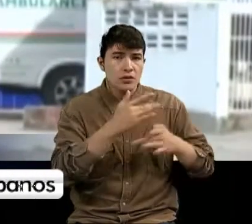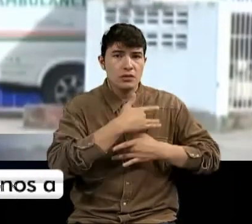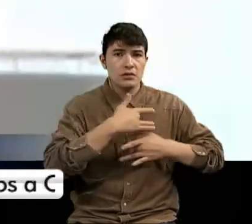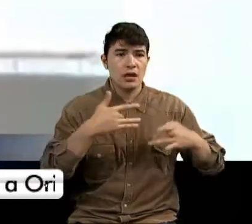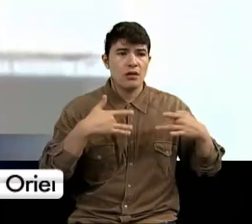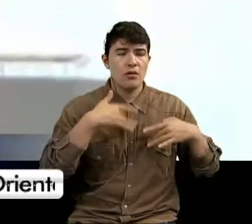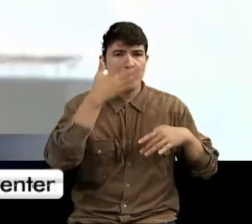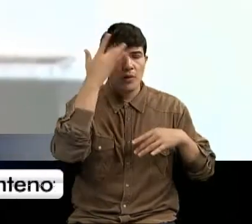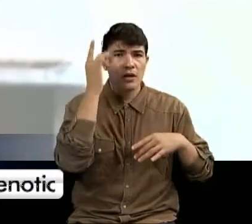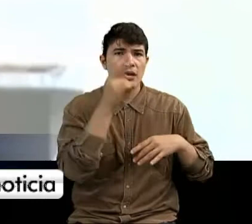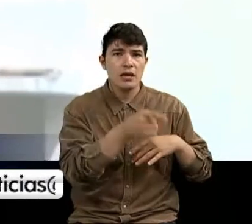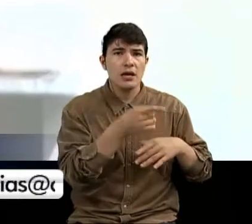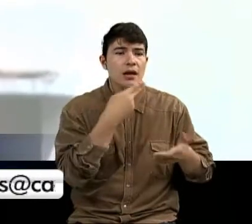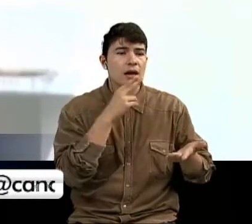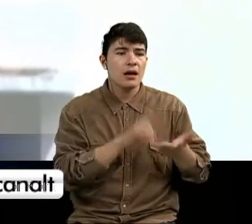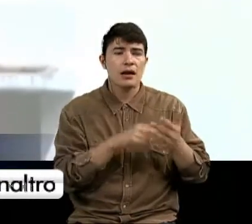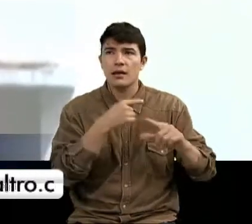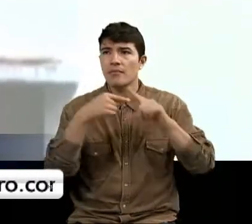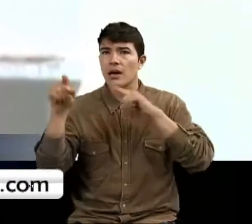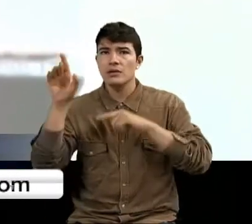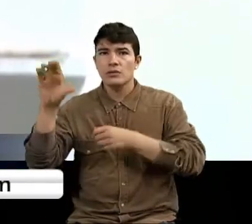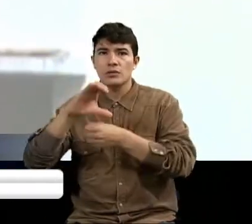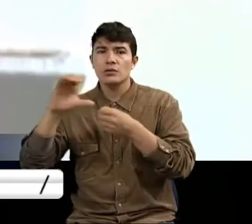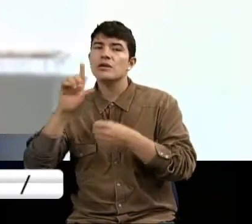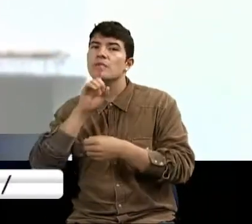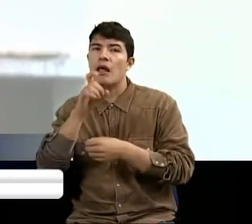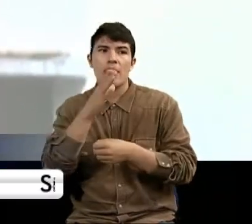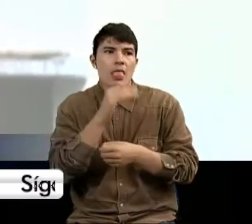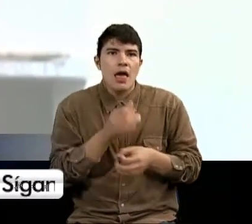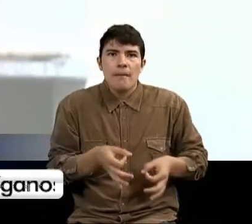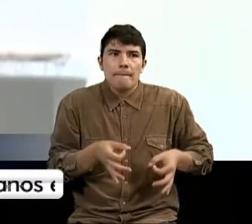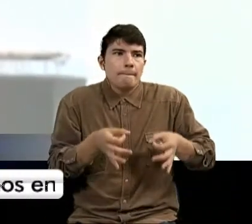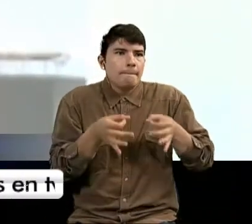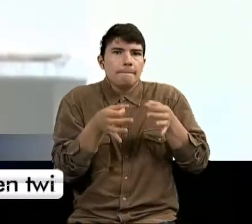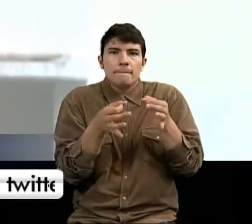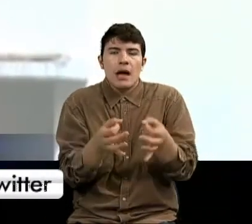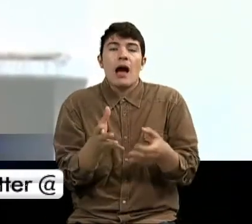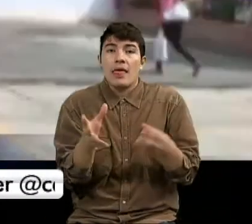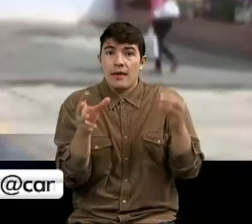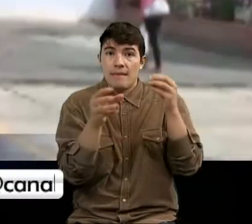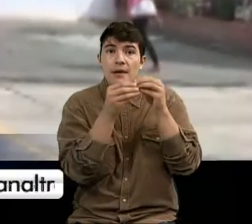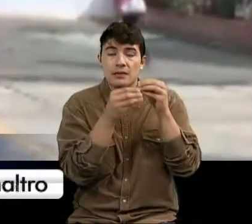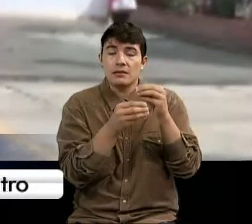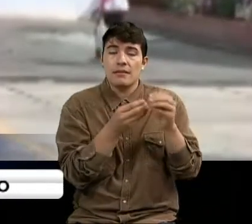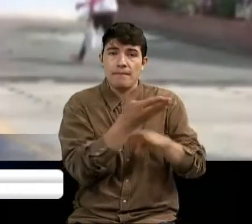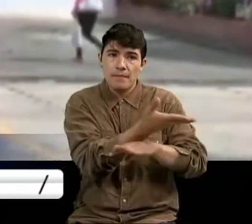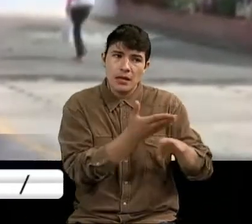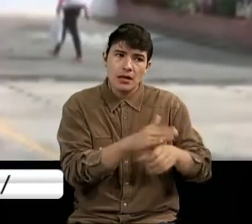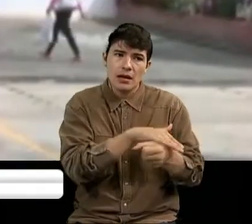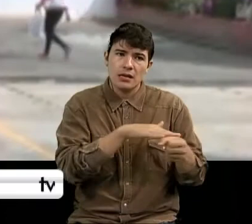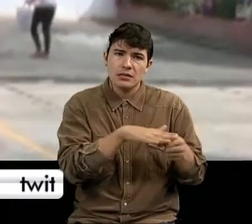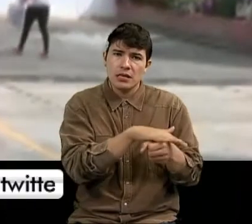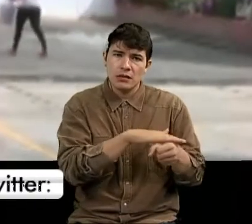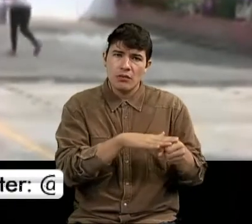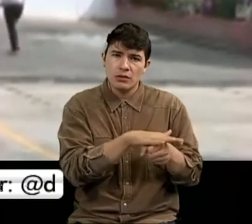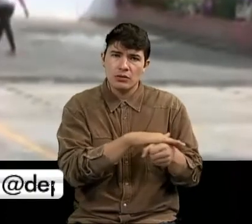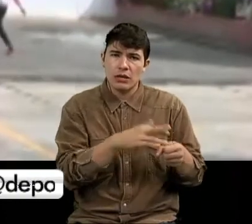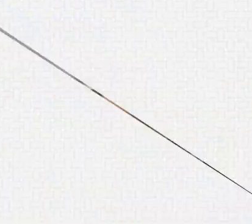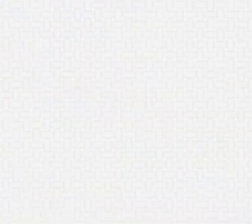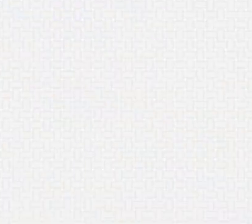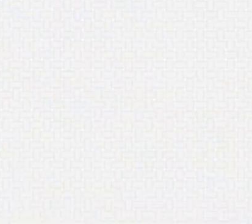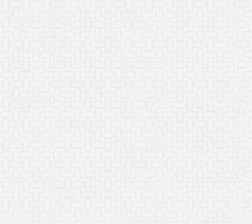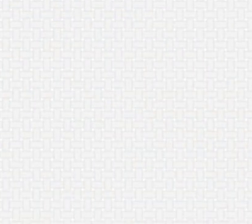ordenar su remisión a un hospital de mayor complejidad y además piden que esta situación no se vuelva a presentar con ningún otro paciente